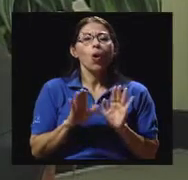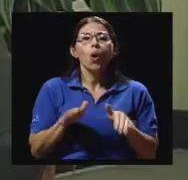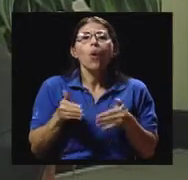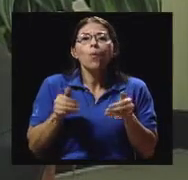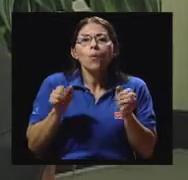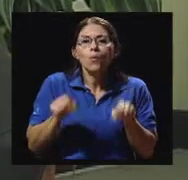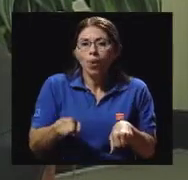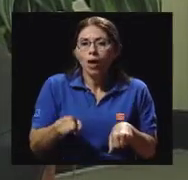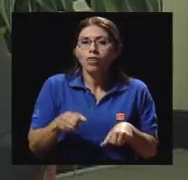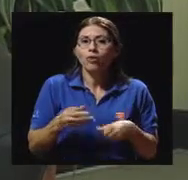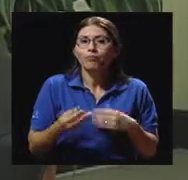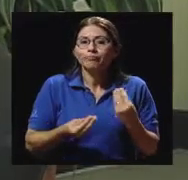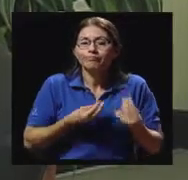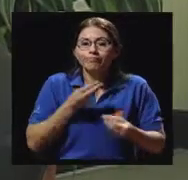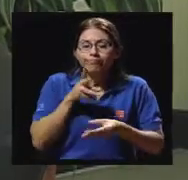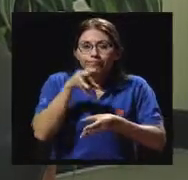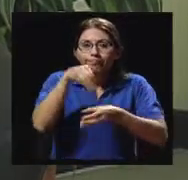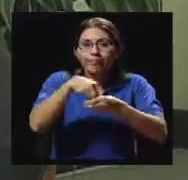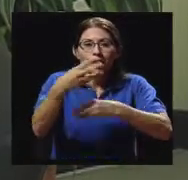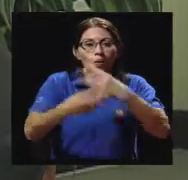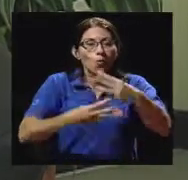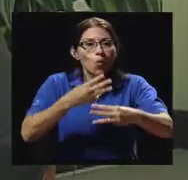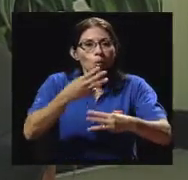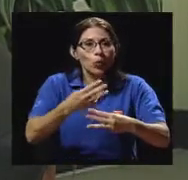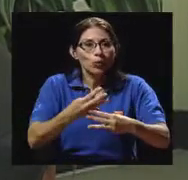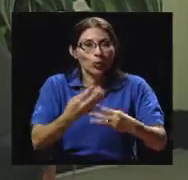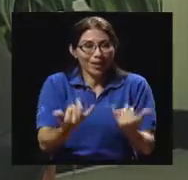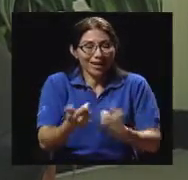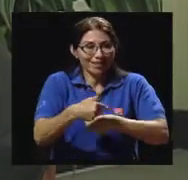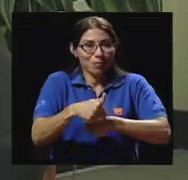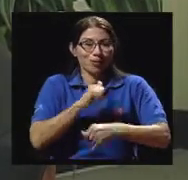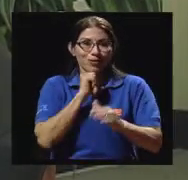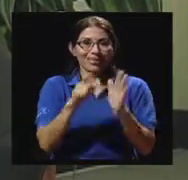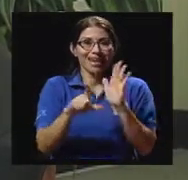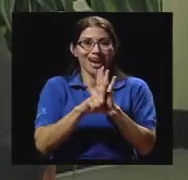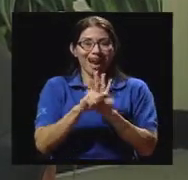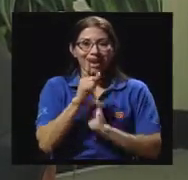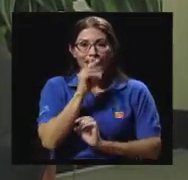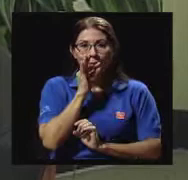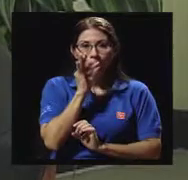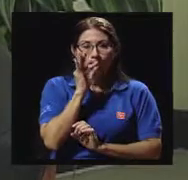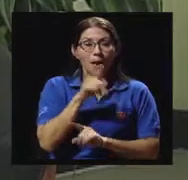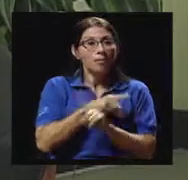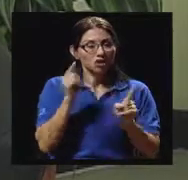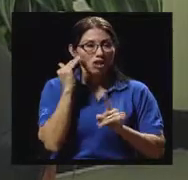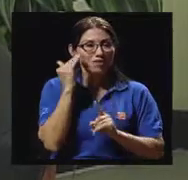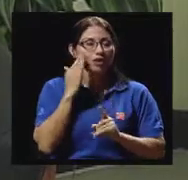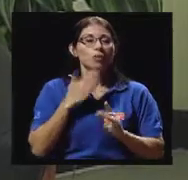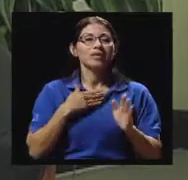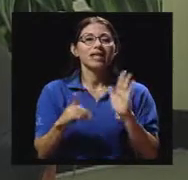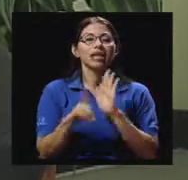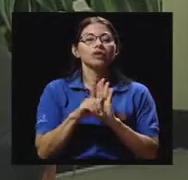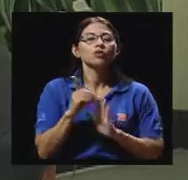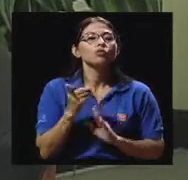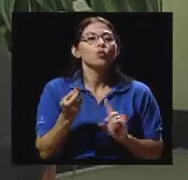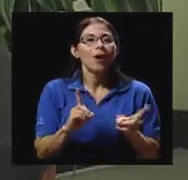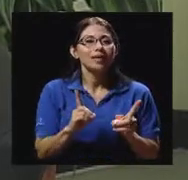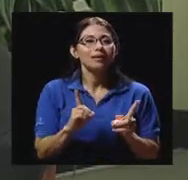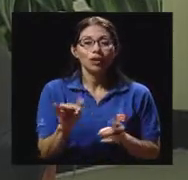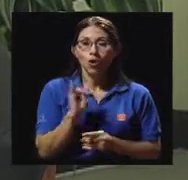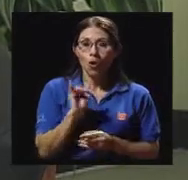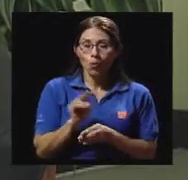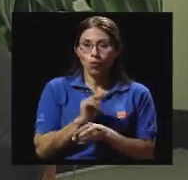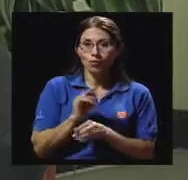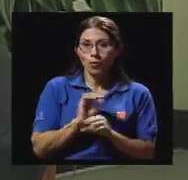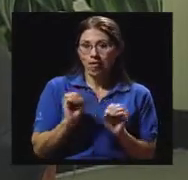puedo moverme dentro de un mundo que es ilegal en este momento, pero sabiendo cuáles son mis derechos y sabiendo que como consumidor